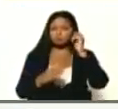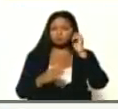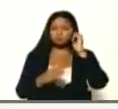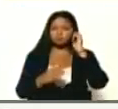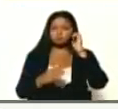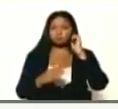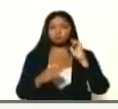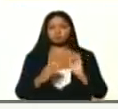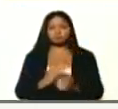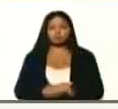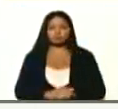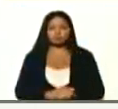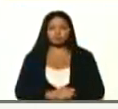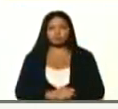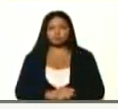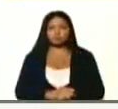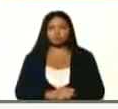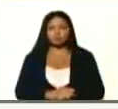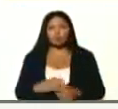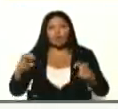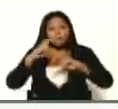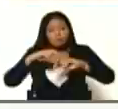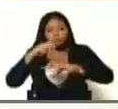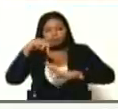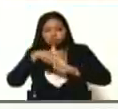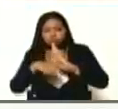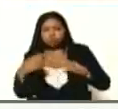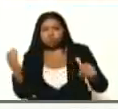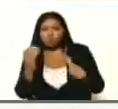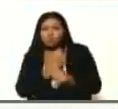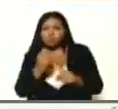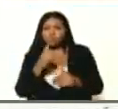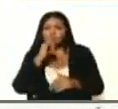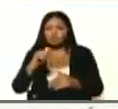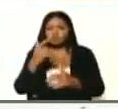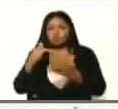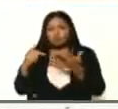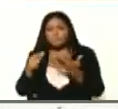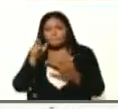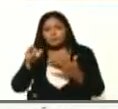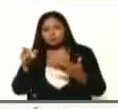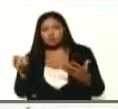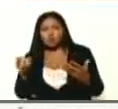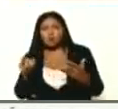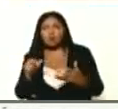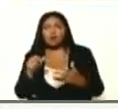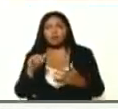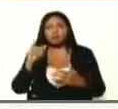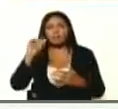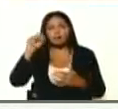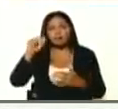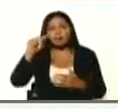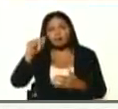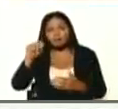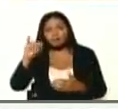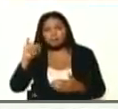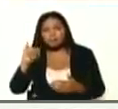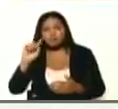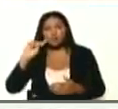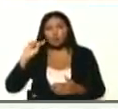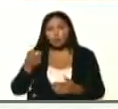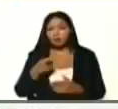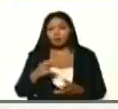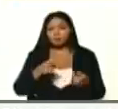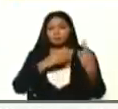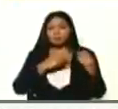venezolano. Durante la investigación se recabaron también denuncias de otros funcionarios del INTI Guárico y de representantes